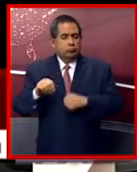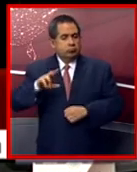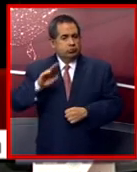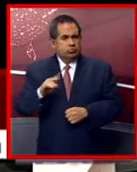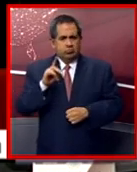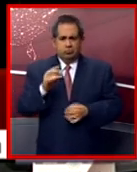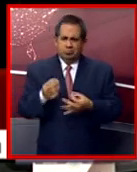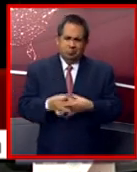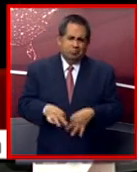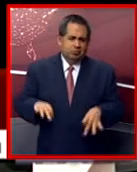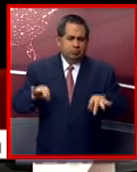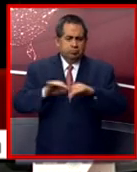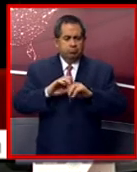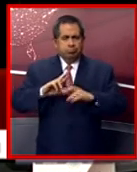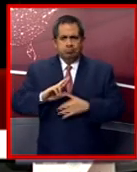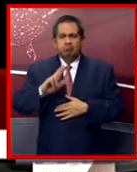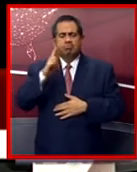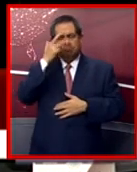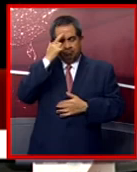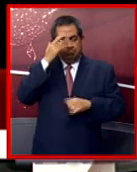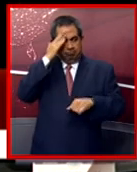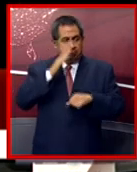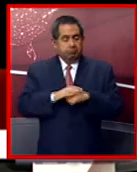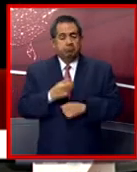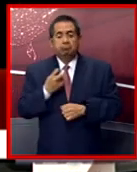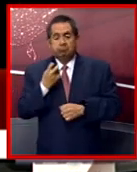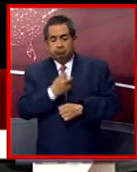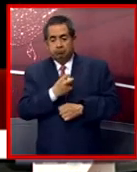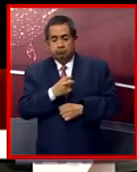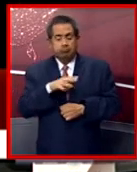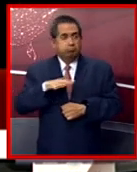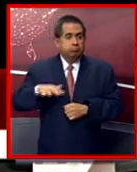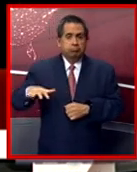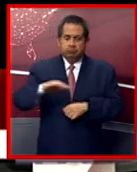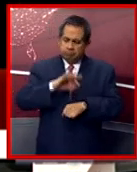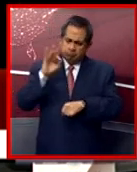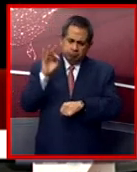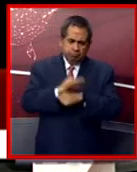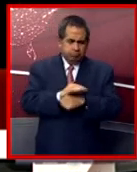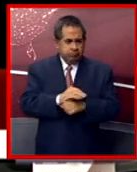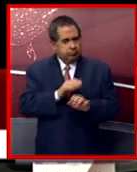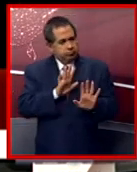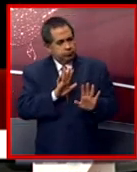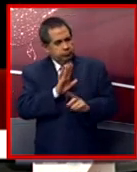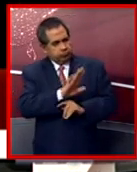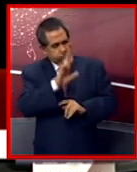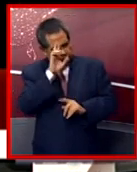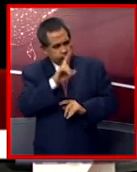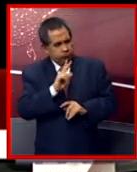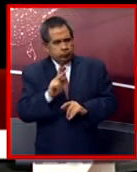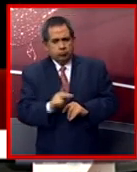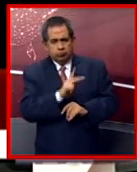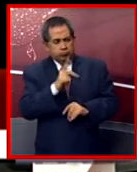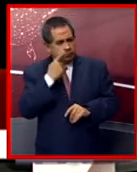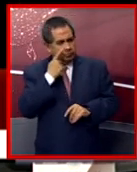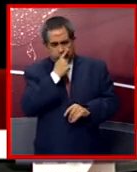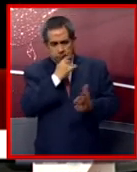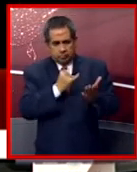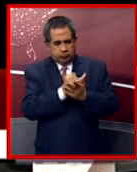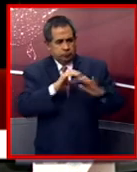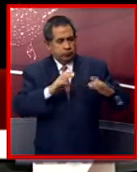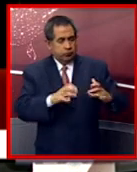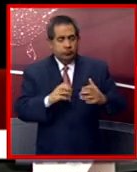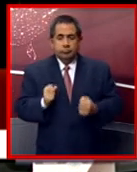un importante recordatorio de la necesidad que tiene la defensa del principio de autodeterminación de los pueblos, uno de los